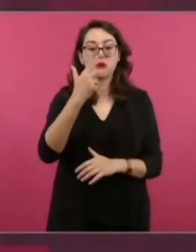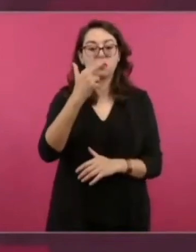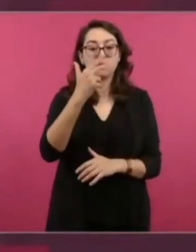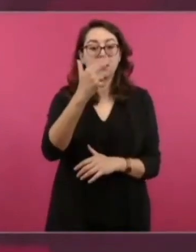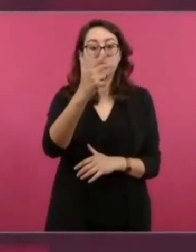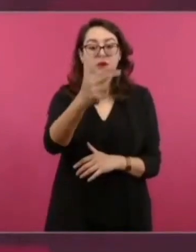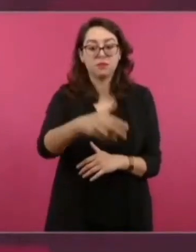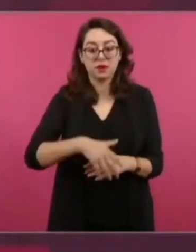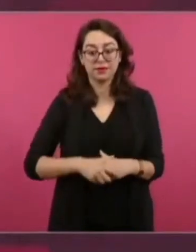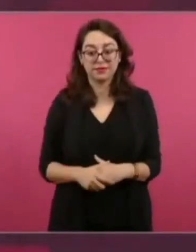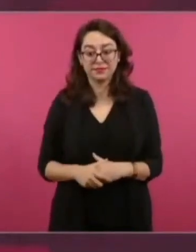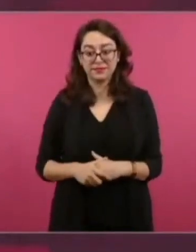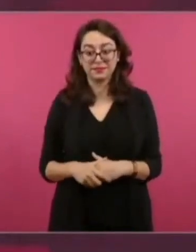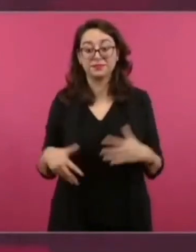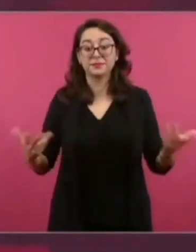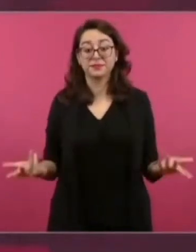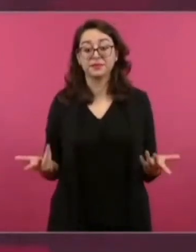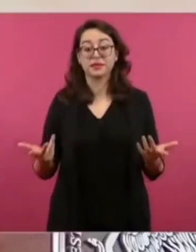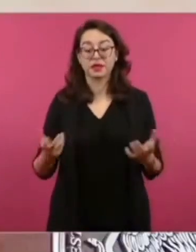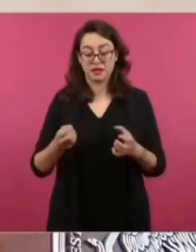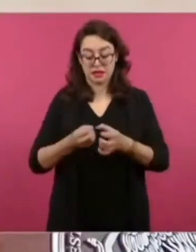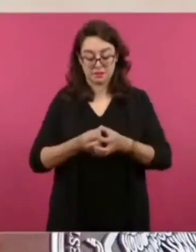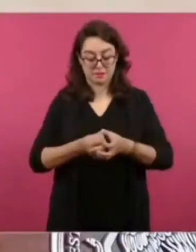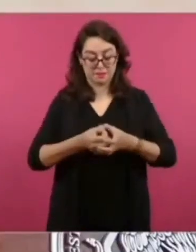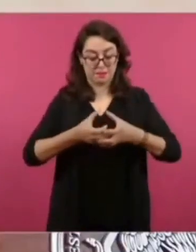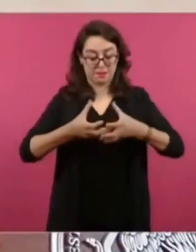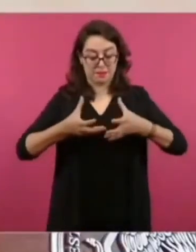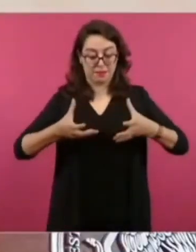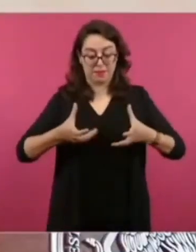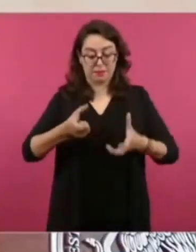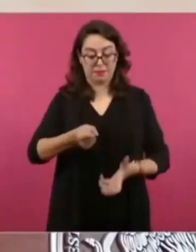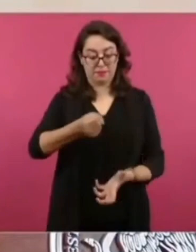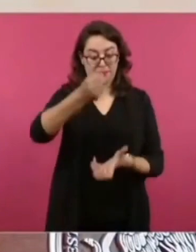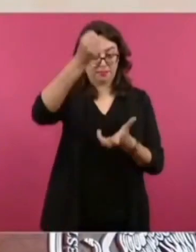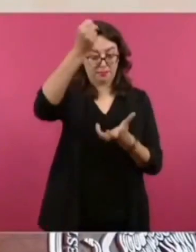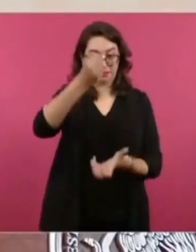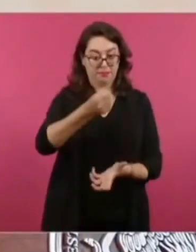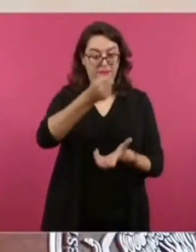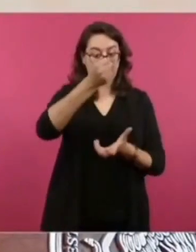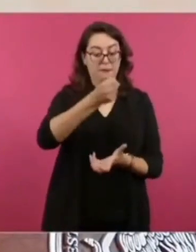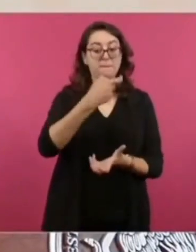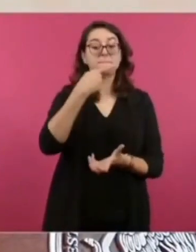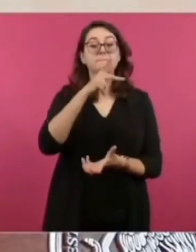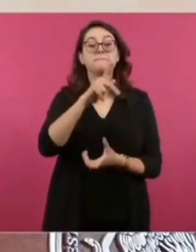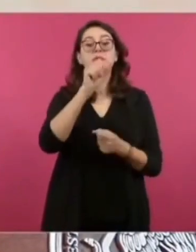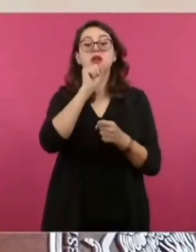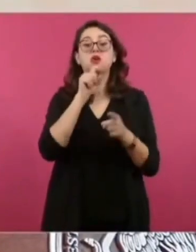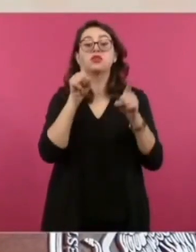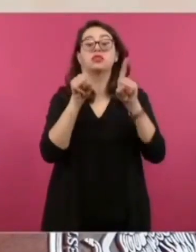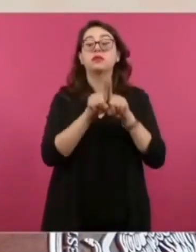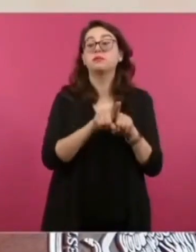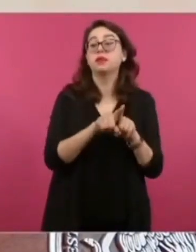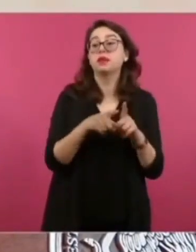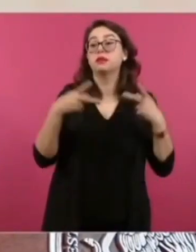y no solo fue crecimiento económico, sino una mejor distribución del ingreso,